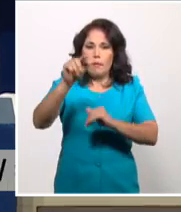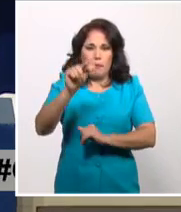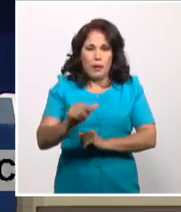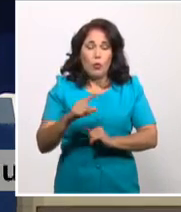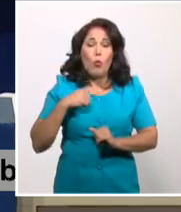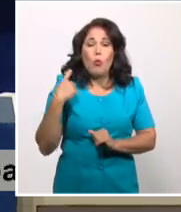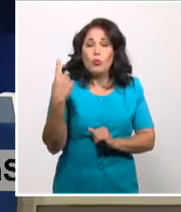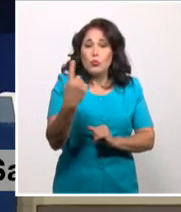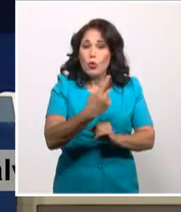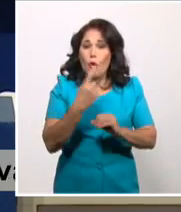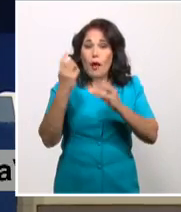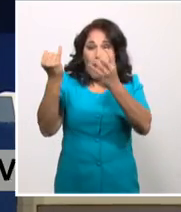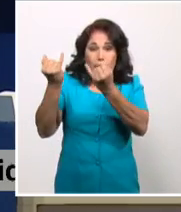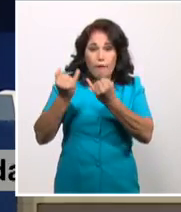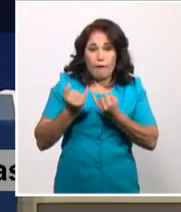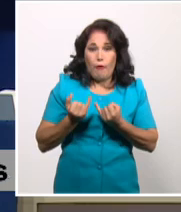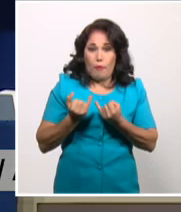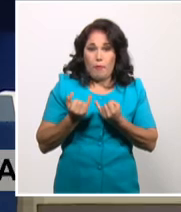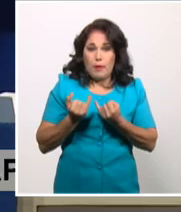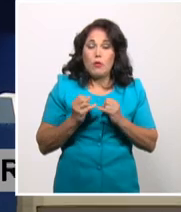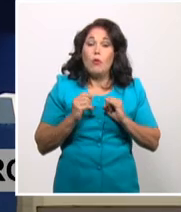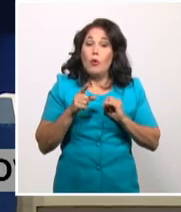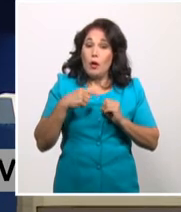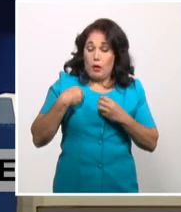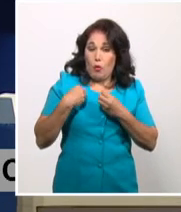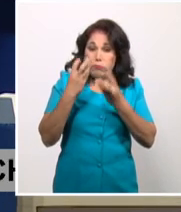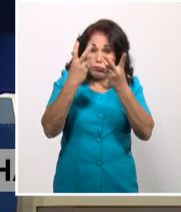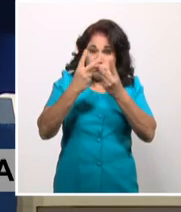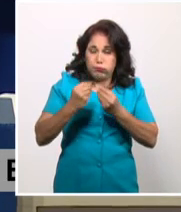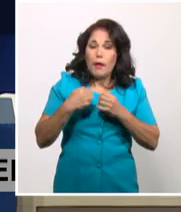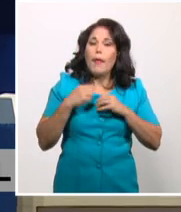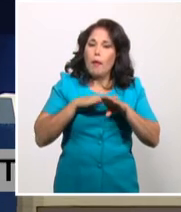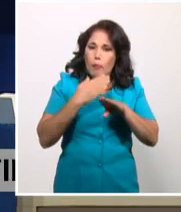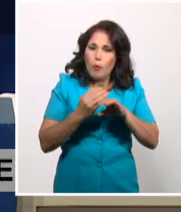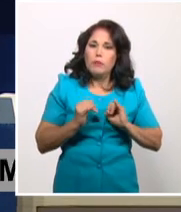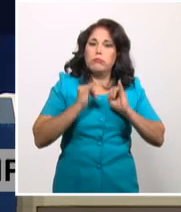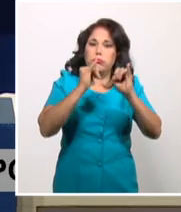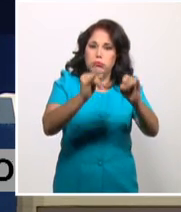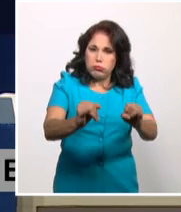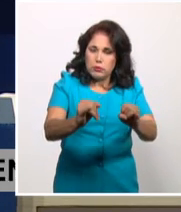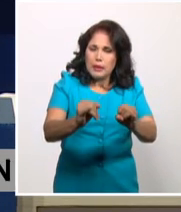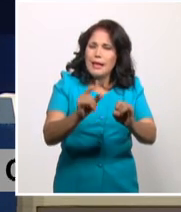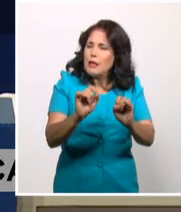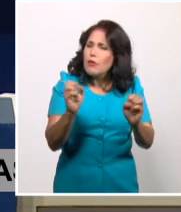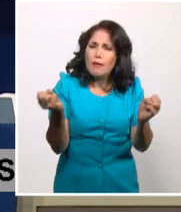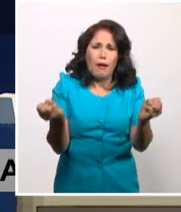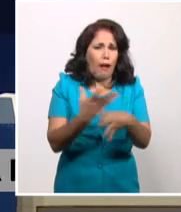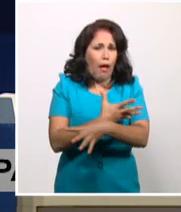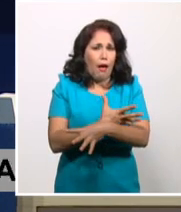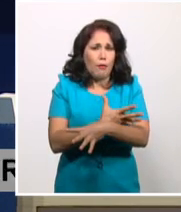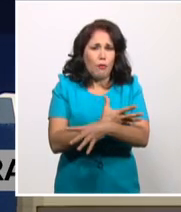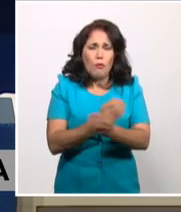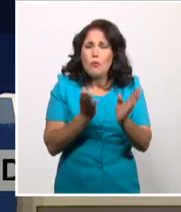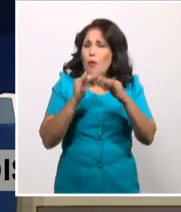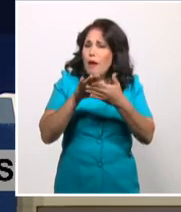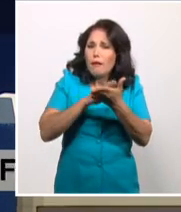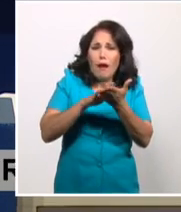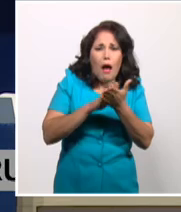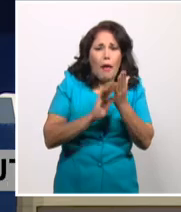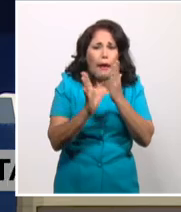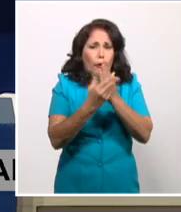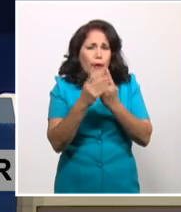toda la información que se da, realmente se hace todo con una transparencia. Aquí no se